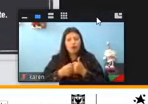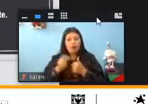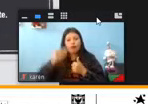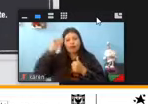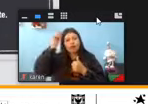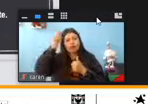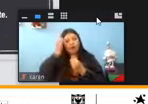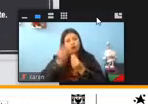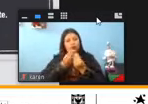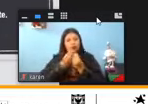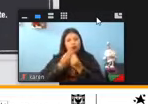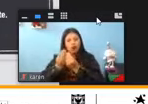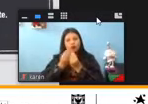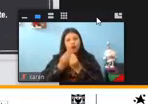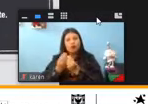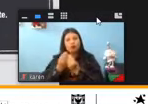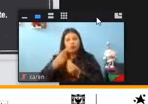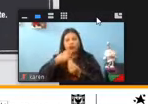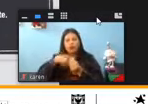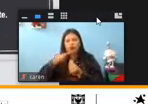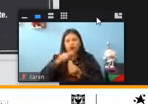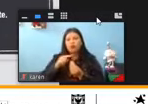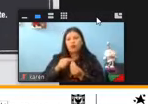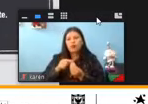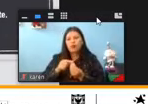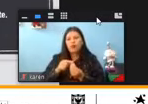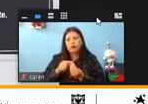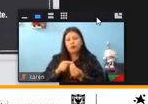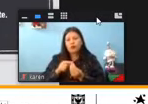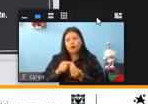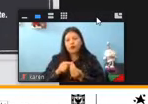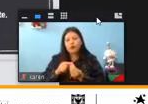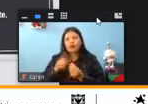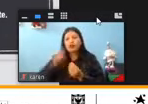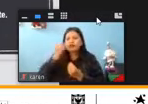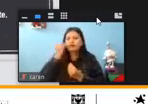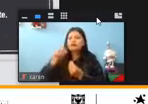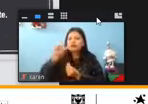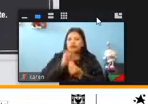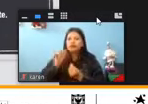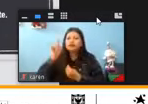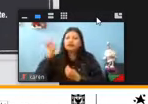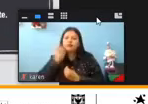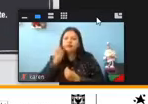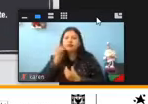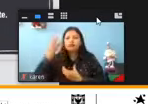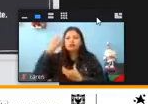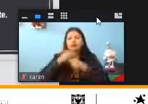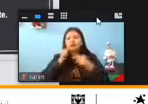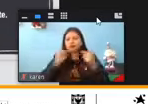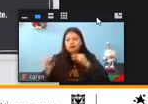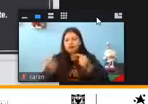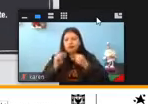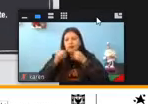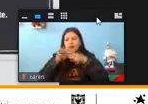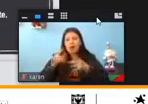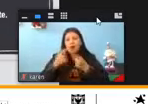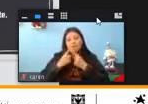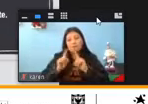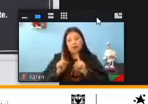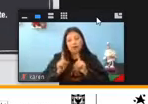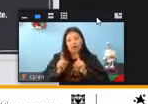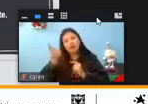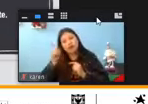las memorias de las FARC sean incluidas, que sean escuchadas, que estén presentes en el debate público, pero de una